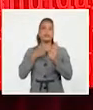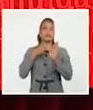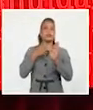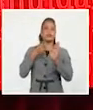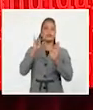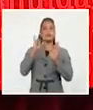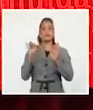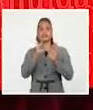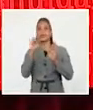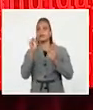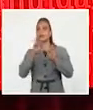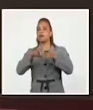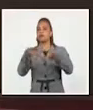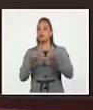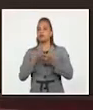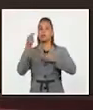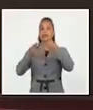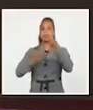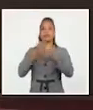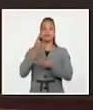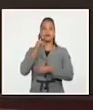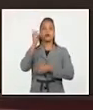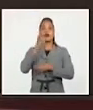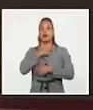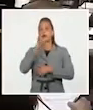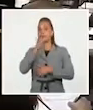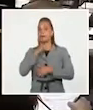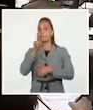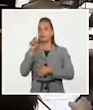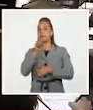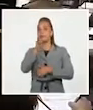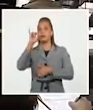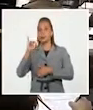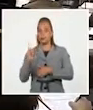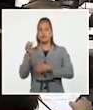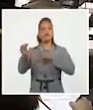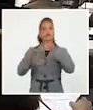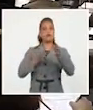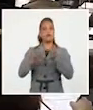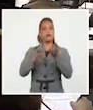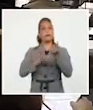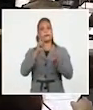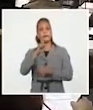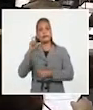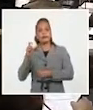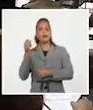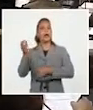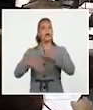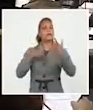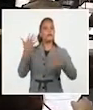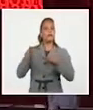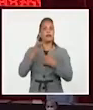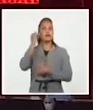también, y en el informe que hizo el comandante Raúl Castro, también está todo lo que ha sido